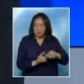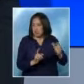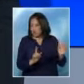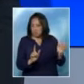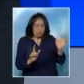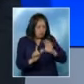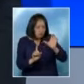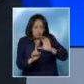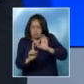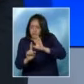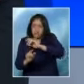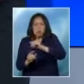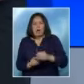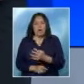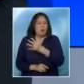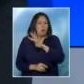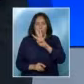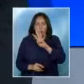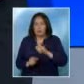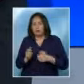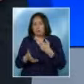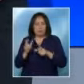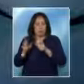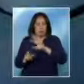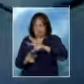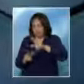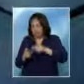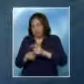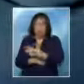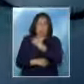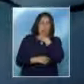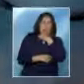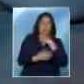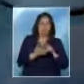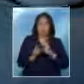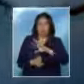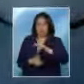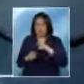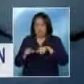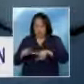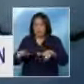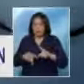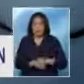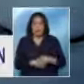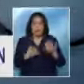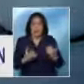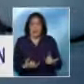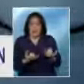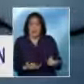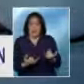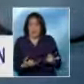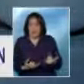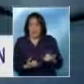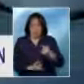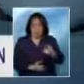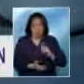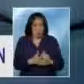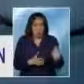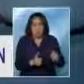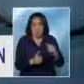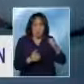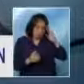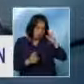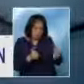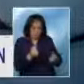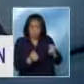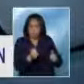presuntos raqueteros que desataban el terror en la zona. En estos momentos está realizando una persecución por